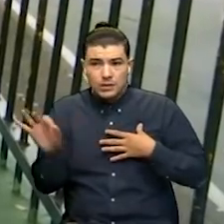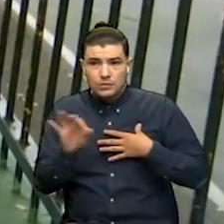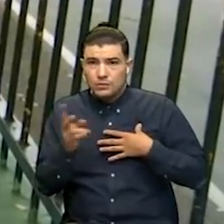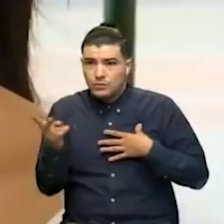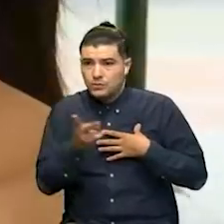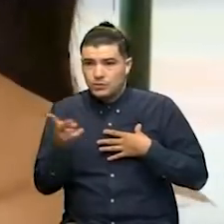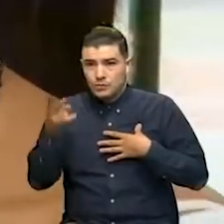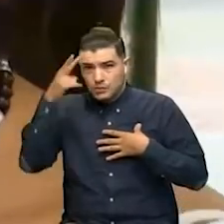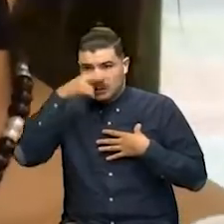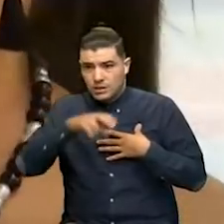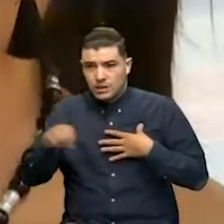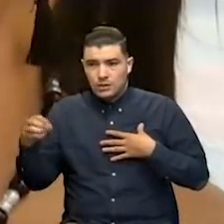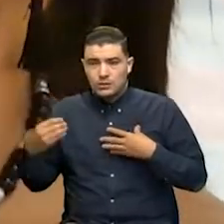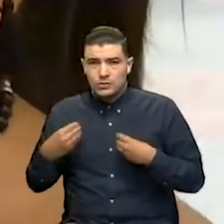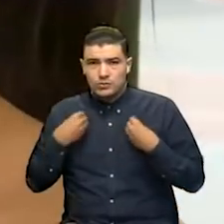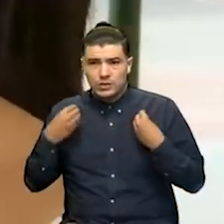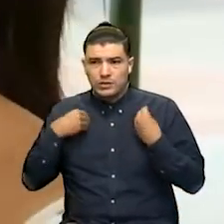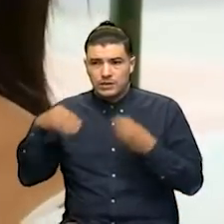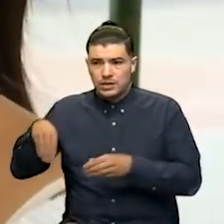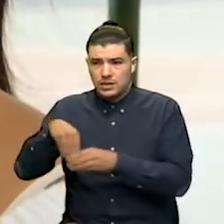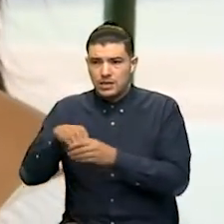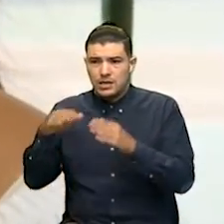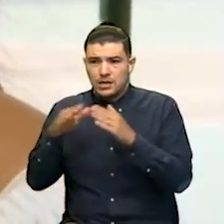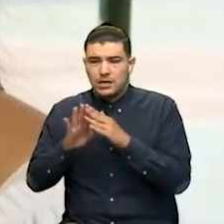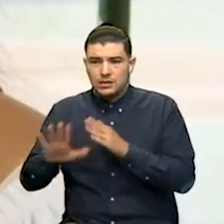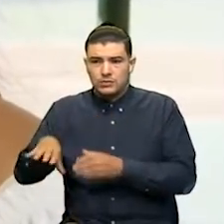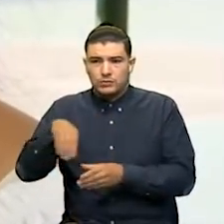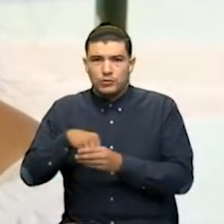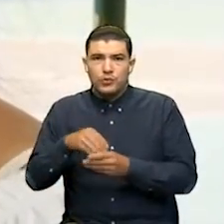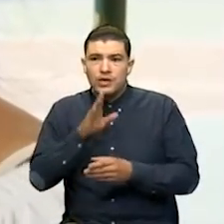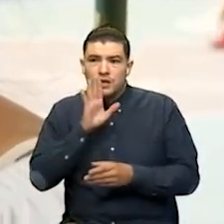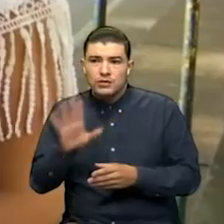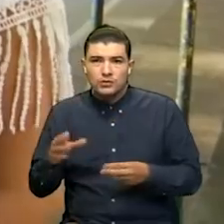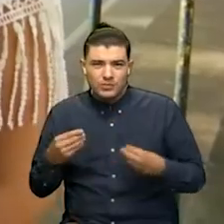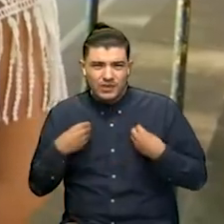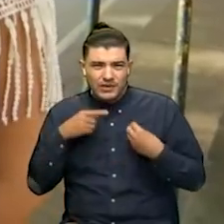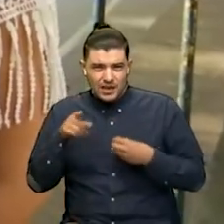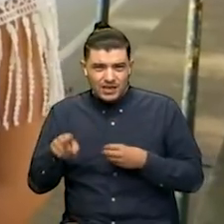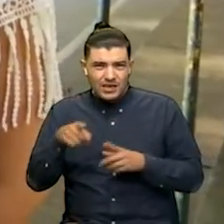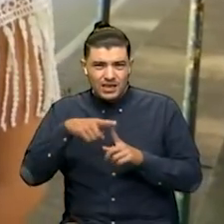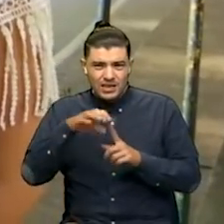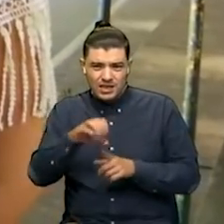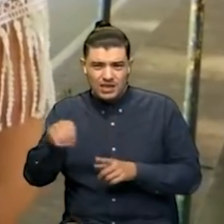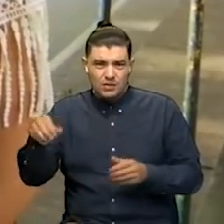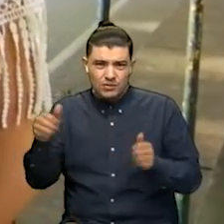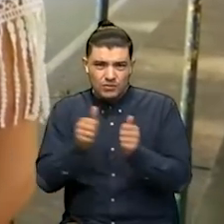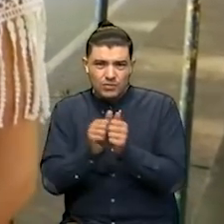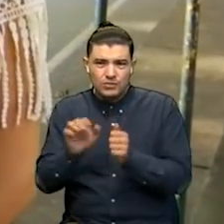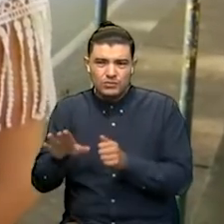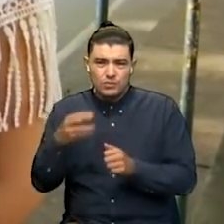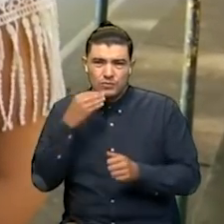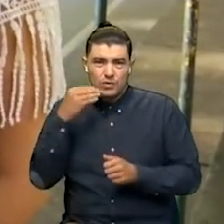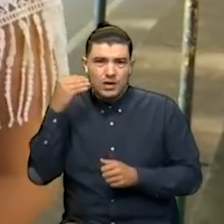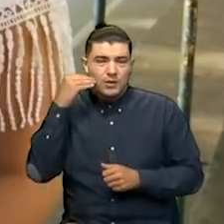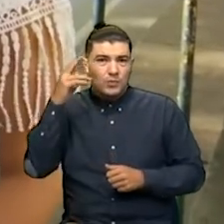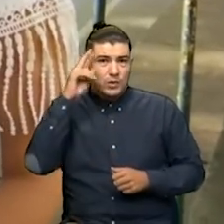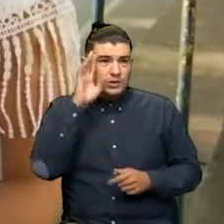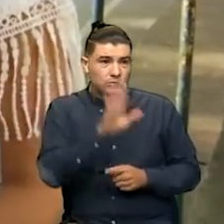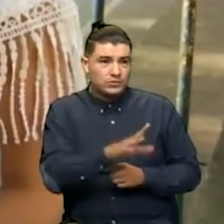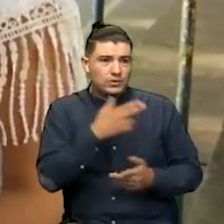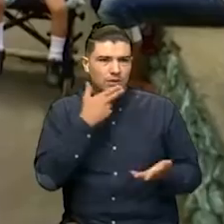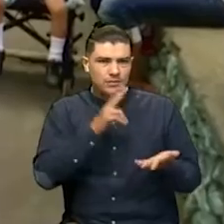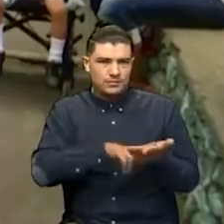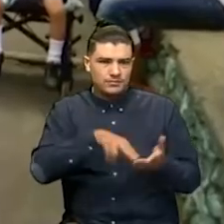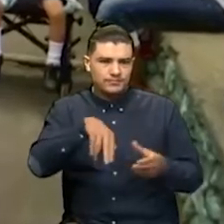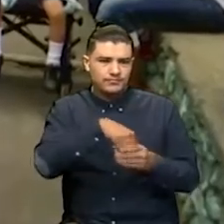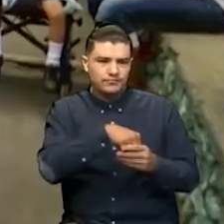está viviendo en la casa como tal. Quien vive ahí es un tío con el hogar de él. Entonces esas escrituras están a